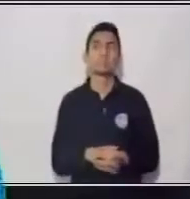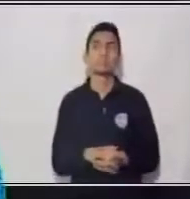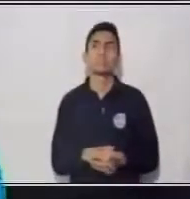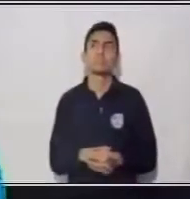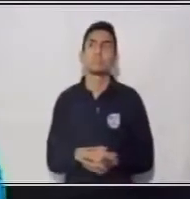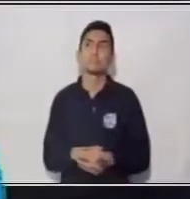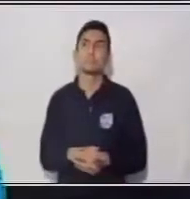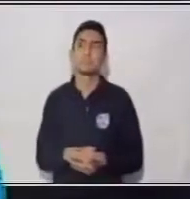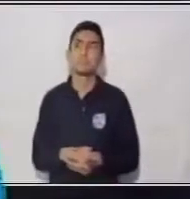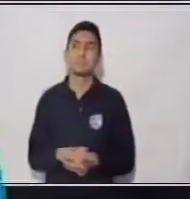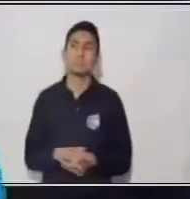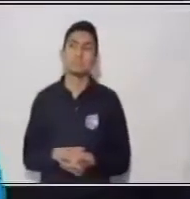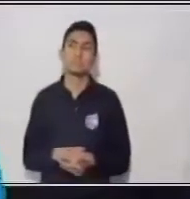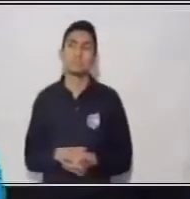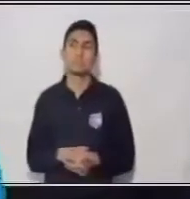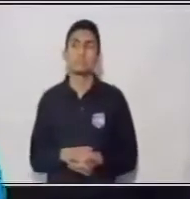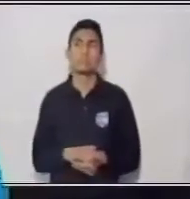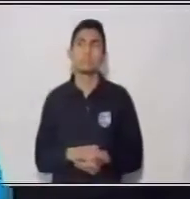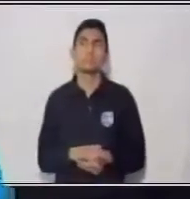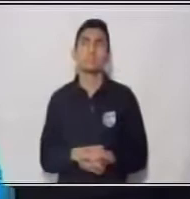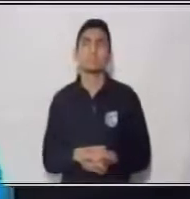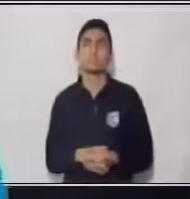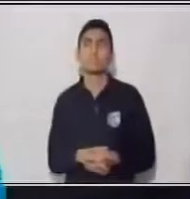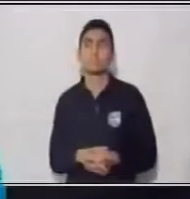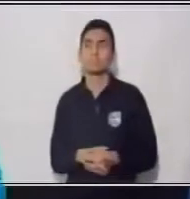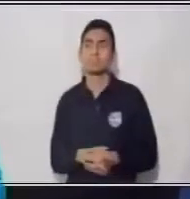2000 metros.